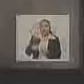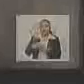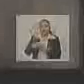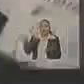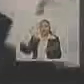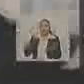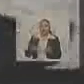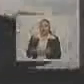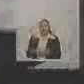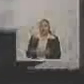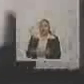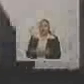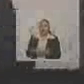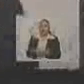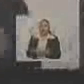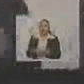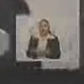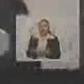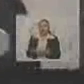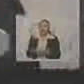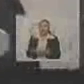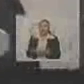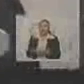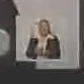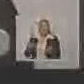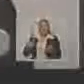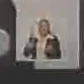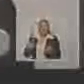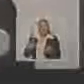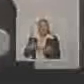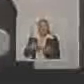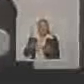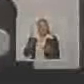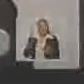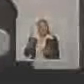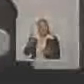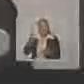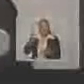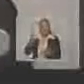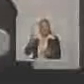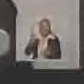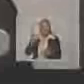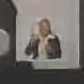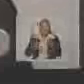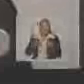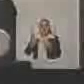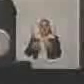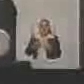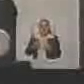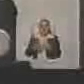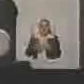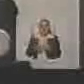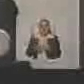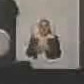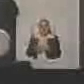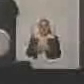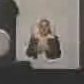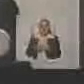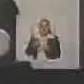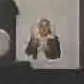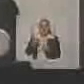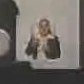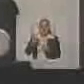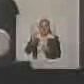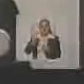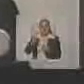Adelante. Decía, vecinos, vecinas, que con la seguridad no se juega. la manera en la que la administración que